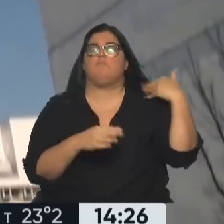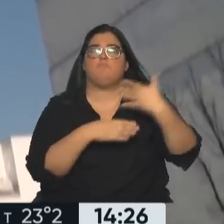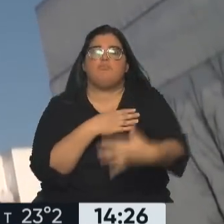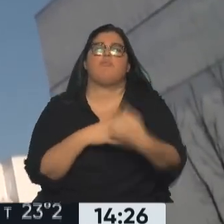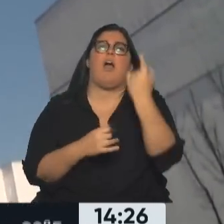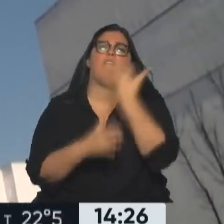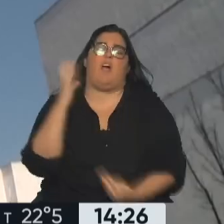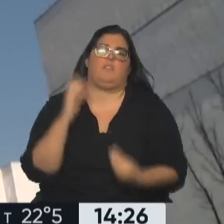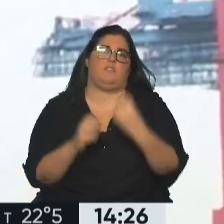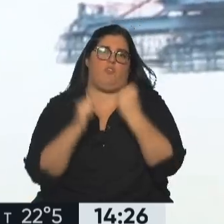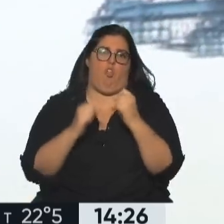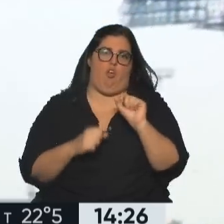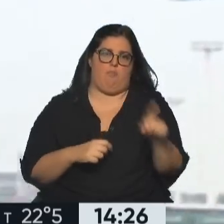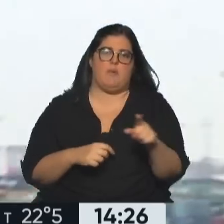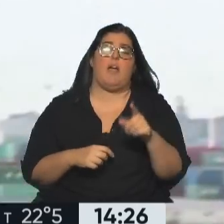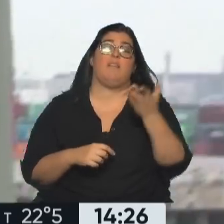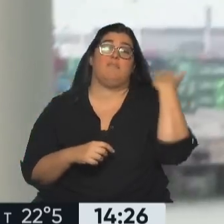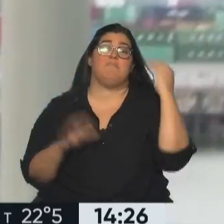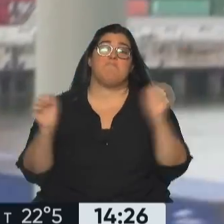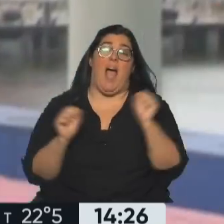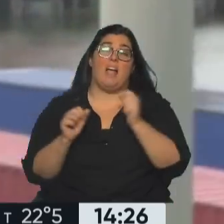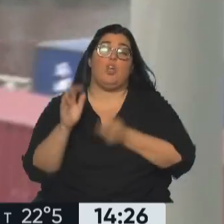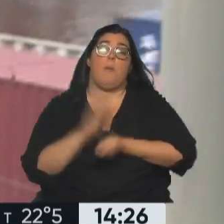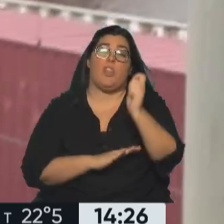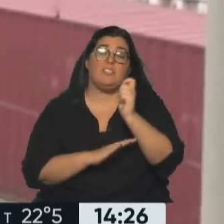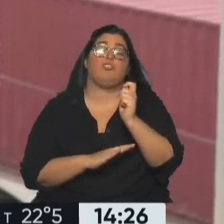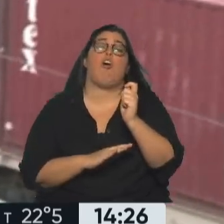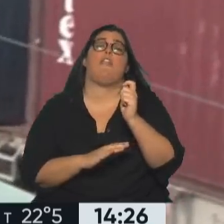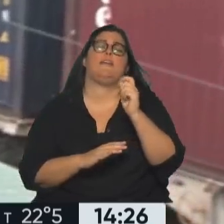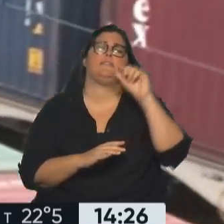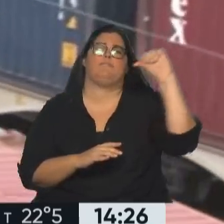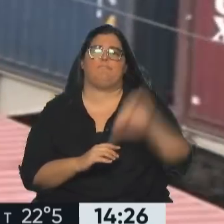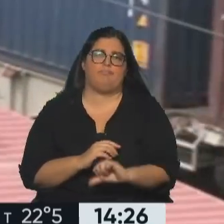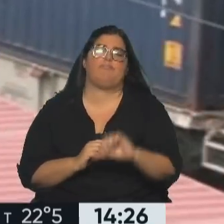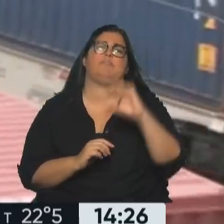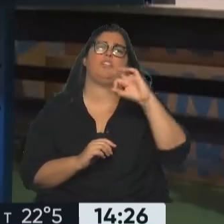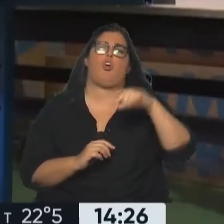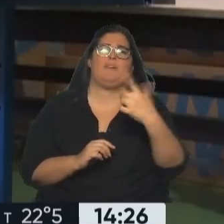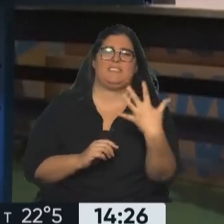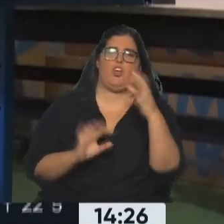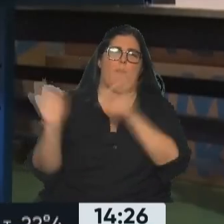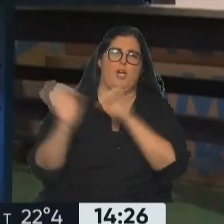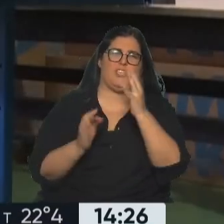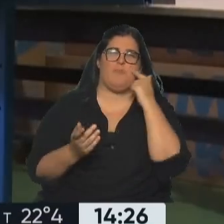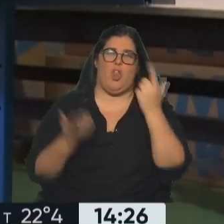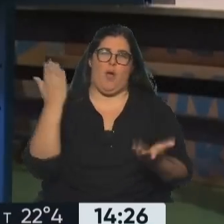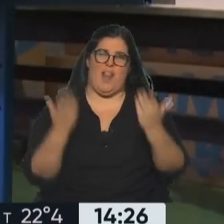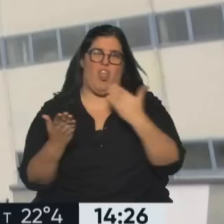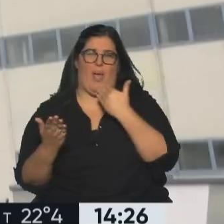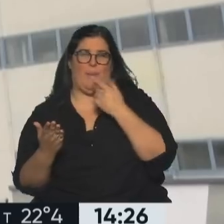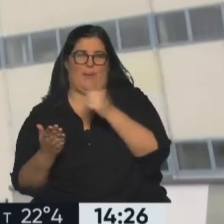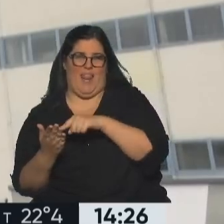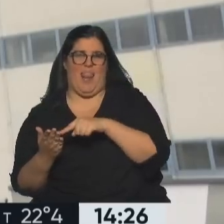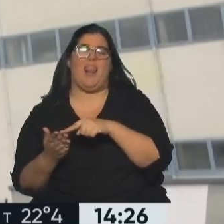comercial. Efectivamente, en mayo, las exportaciones experimentaron una caída de 0,5% con respecto a abril y sus